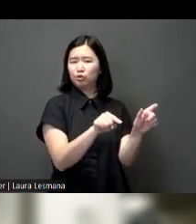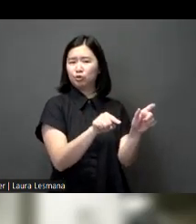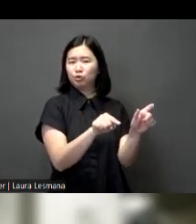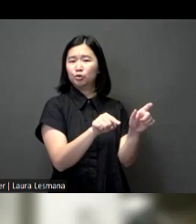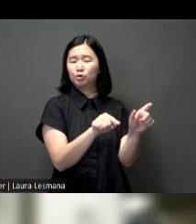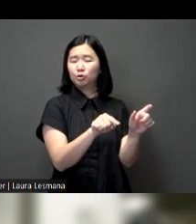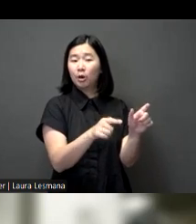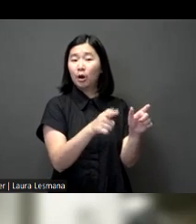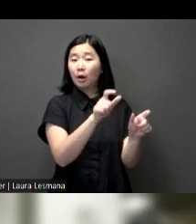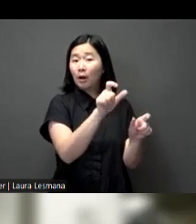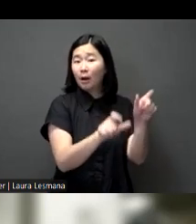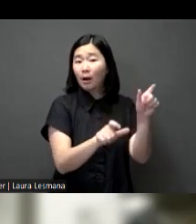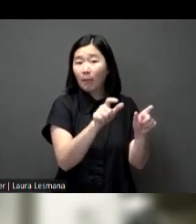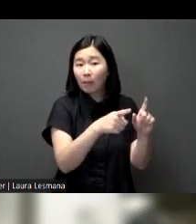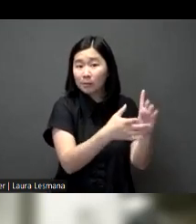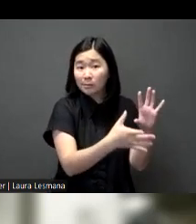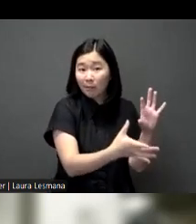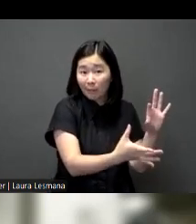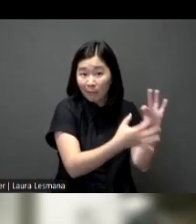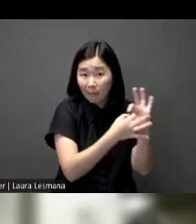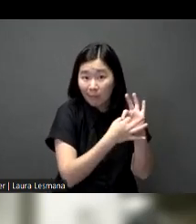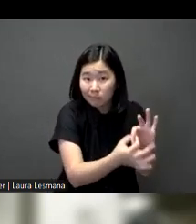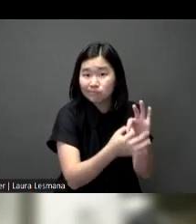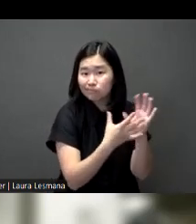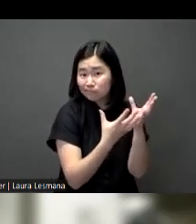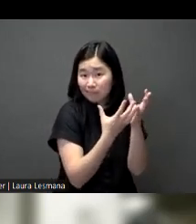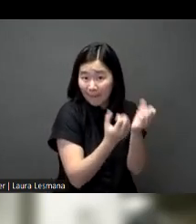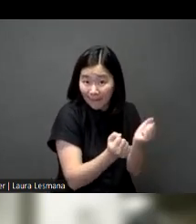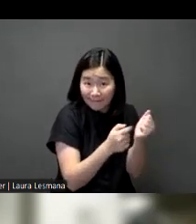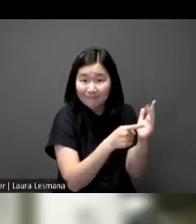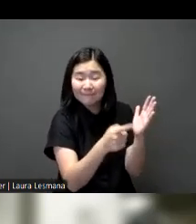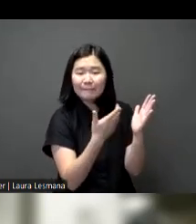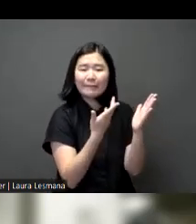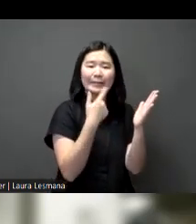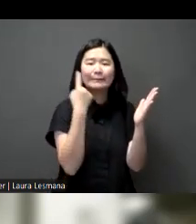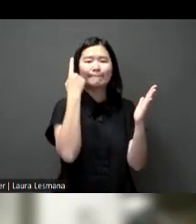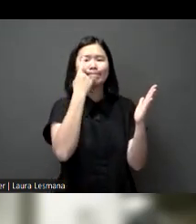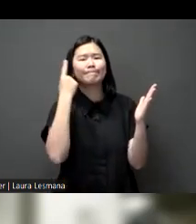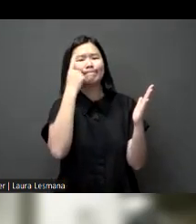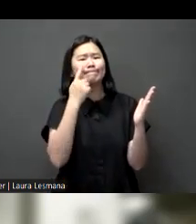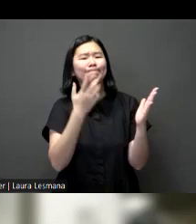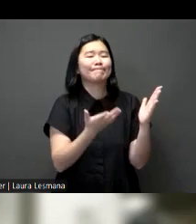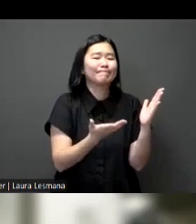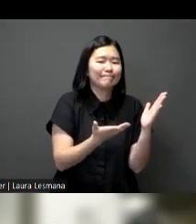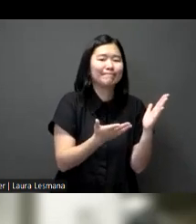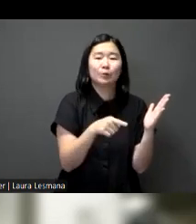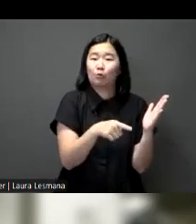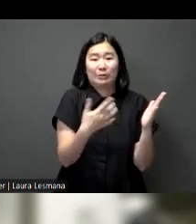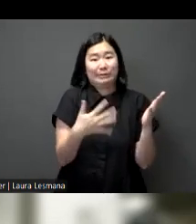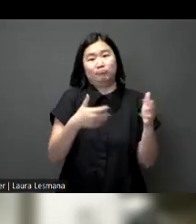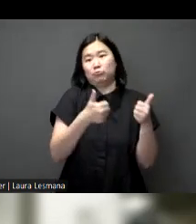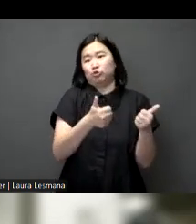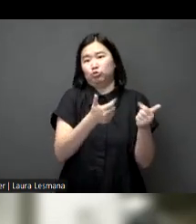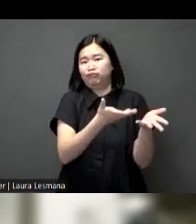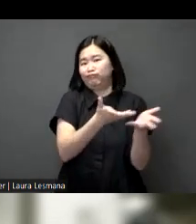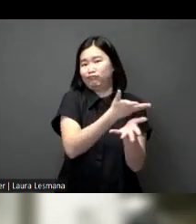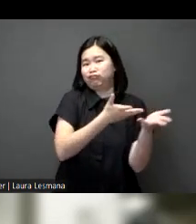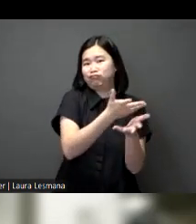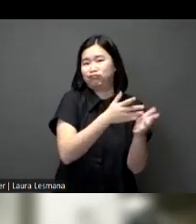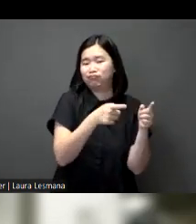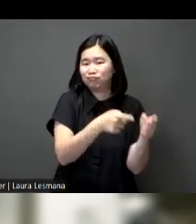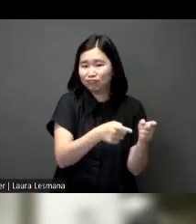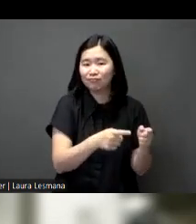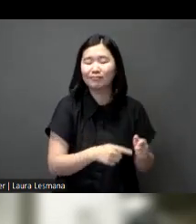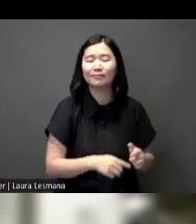existen distintos tipos de cánceres provocados por distintos agentes infecciosos, ¿cierto?, como el virus de la hepatitis, el Helicobacter, el virus del